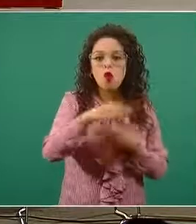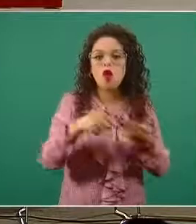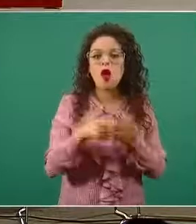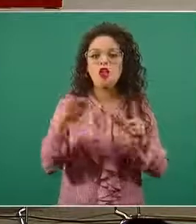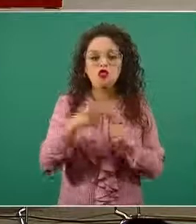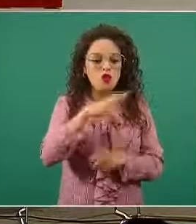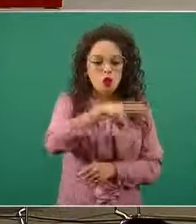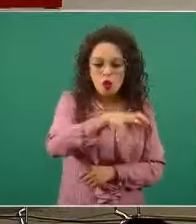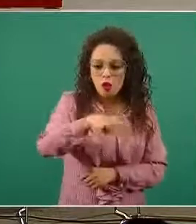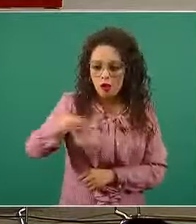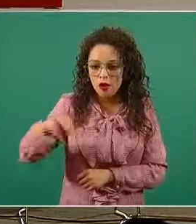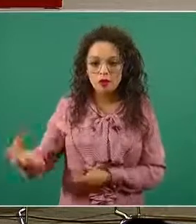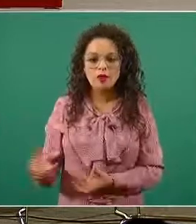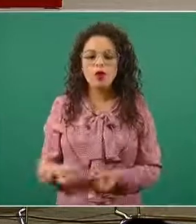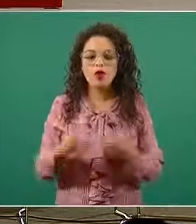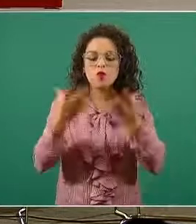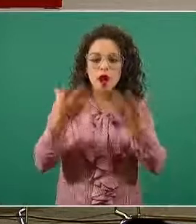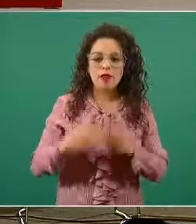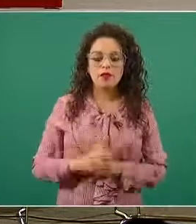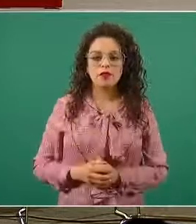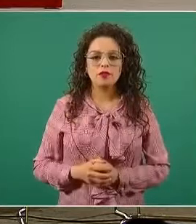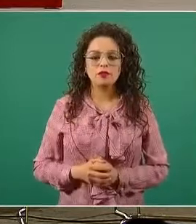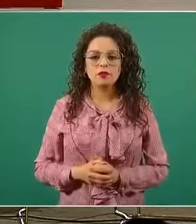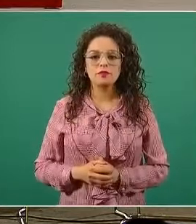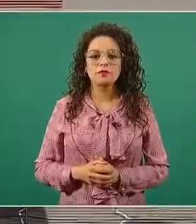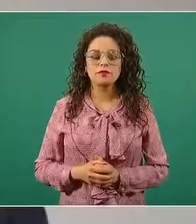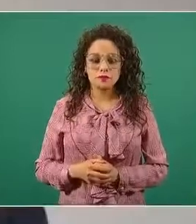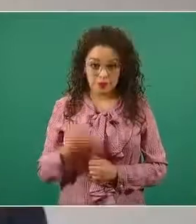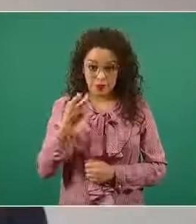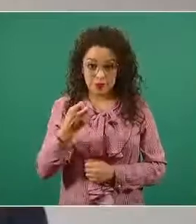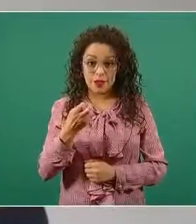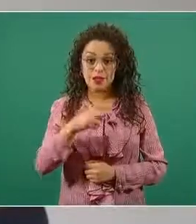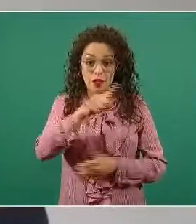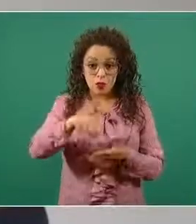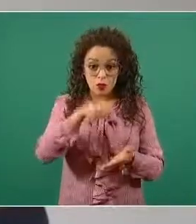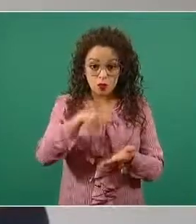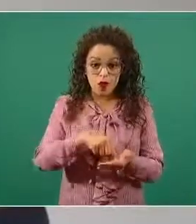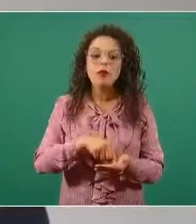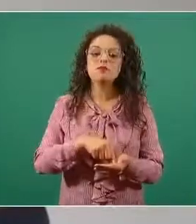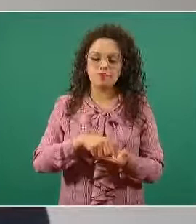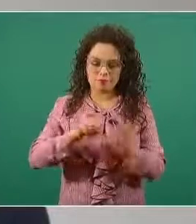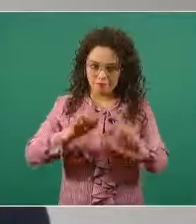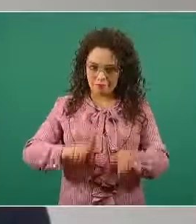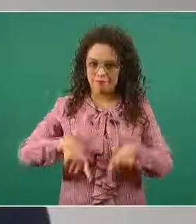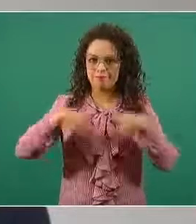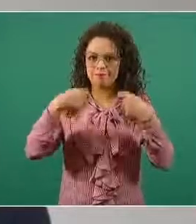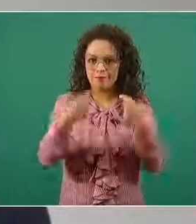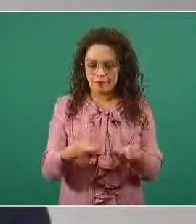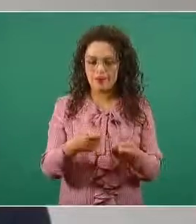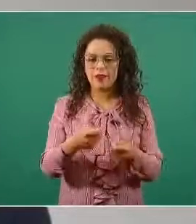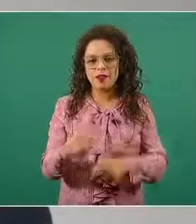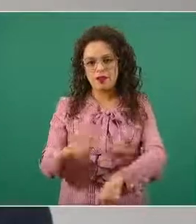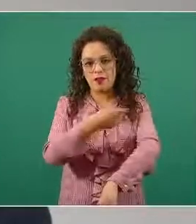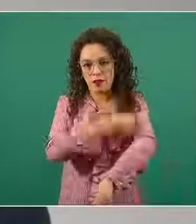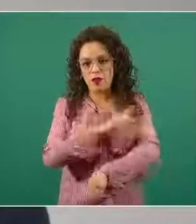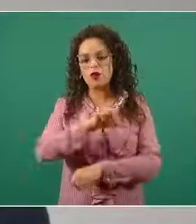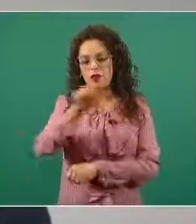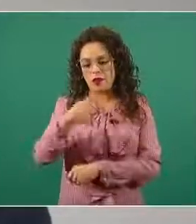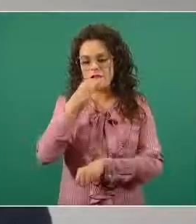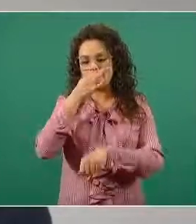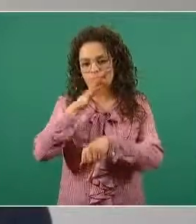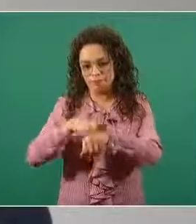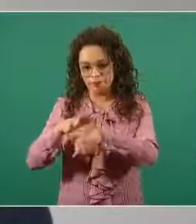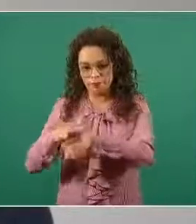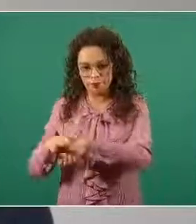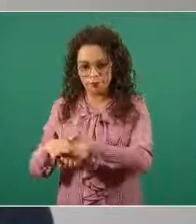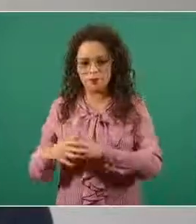la localidad o municipios que en su momento podrán estar recibiendo esta vacuna, recordando